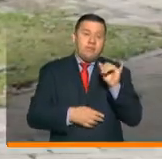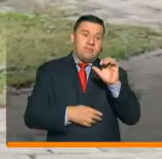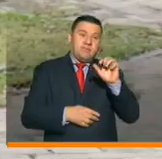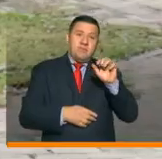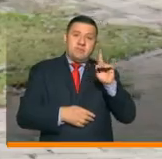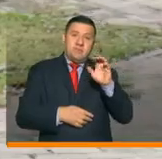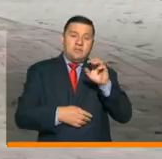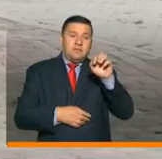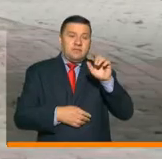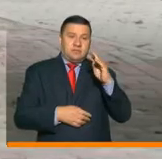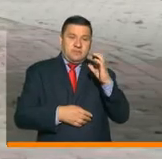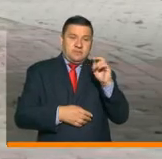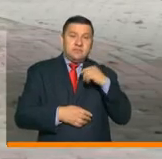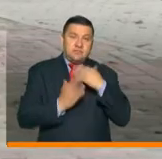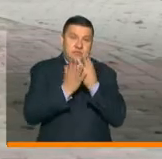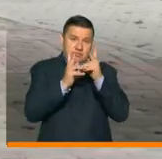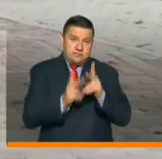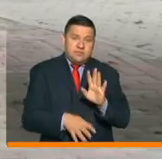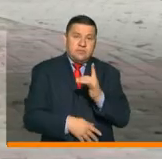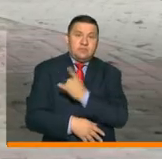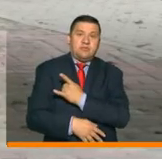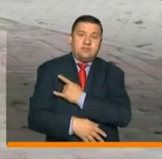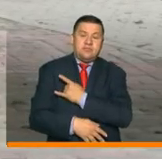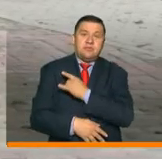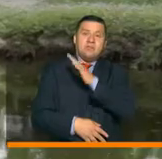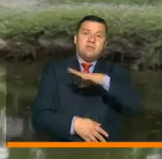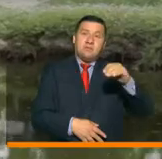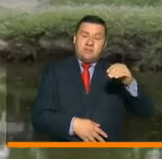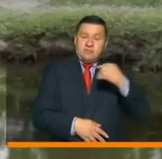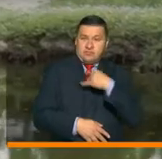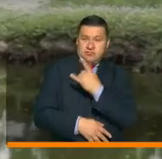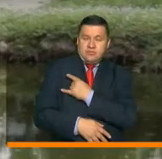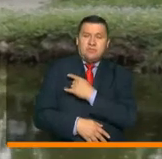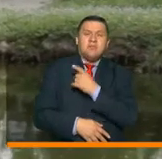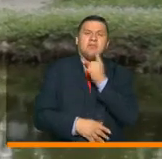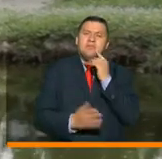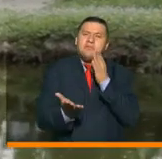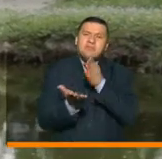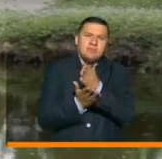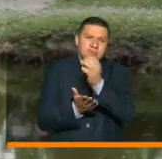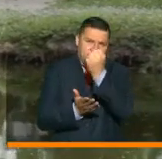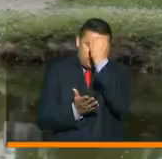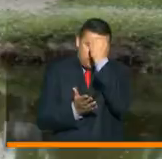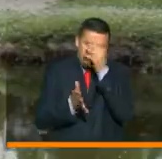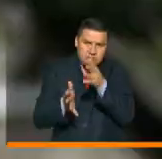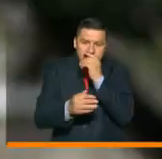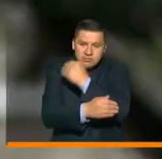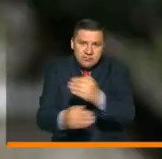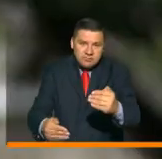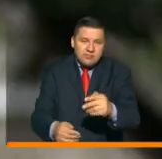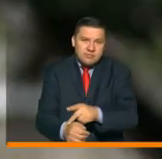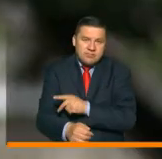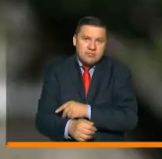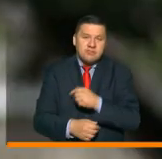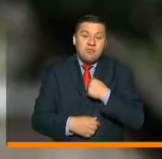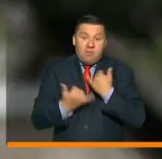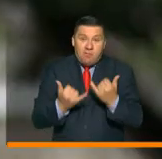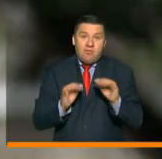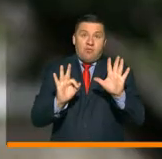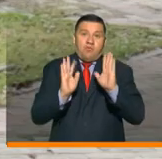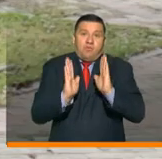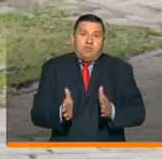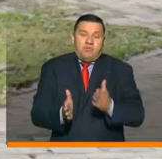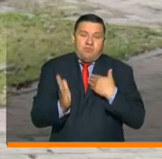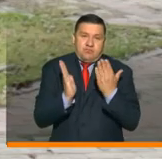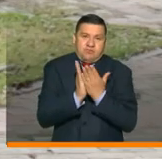Geraldine Martínez Macías, soy estudiante de la Universidad del Magdalena en el programa de licenciatura en educación infantil, octavo semestre. Uno de